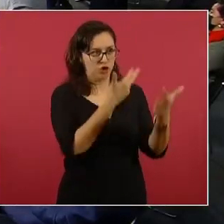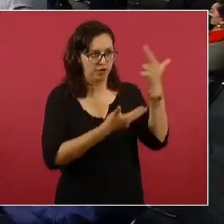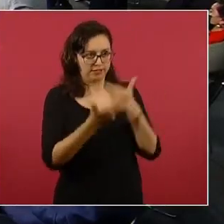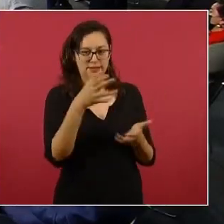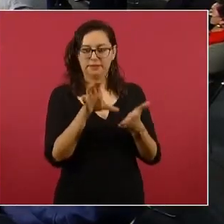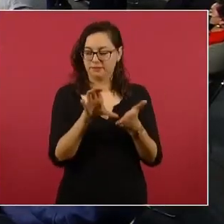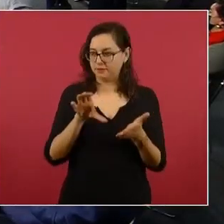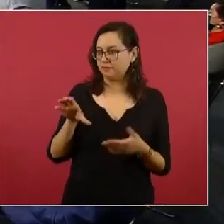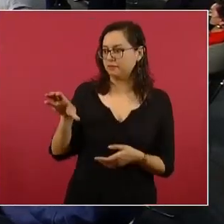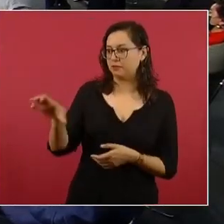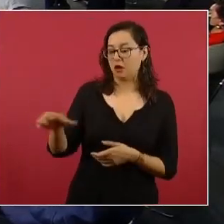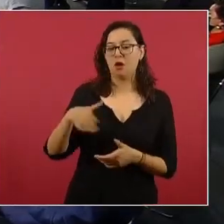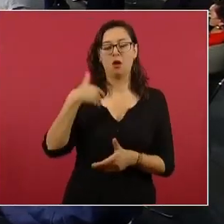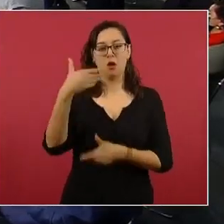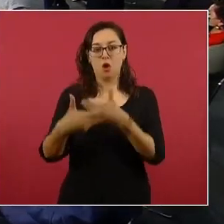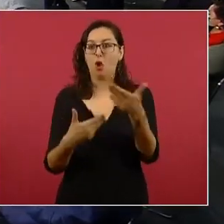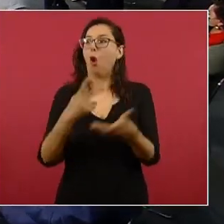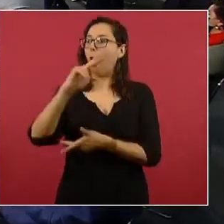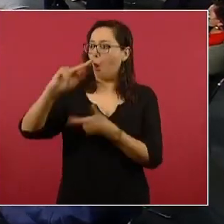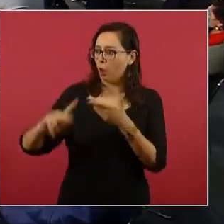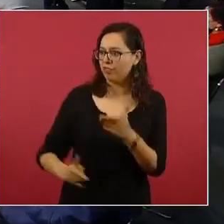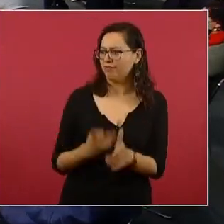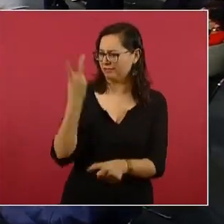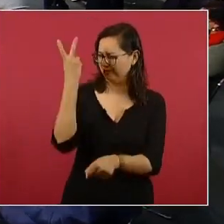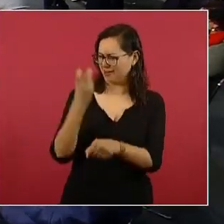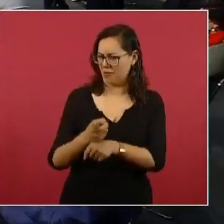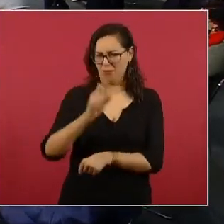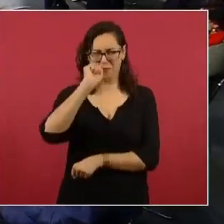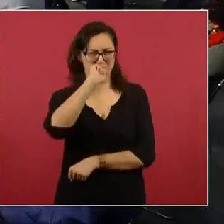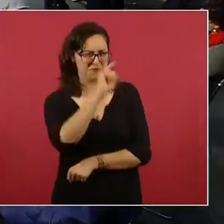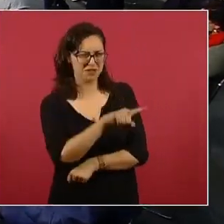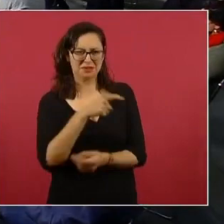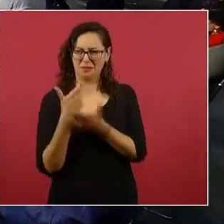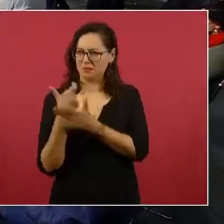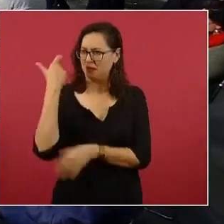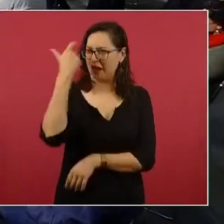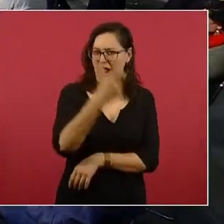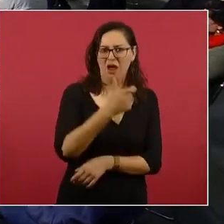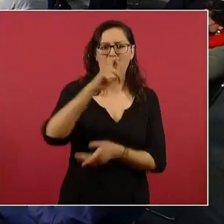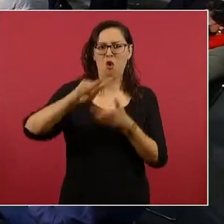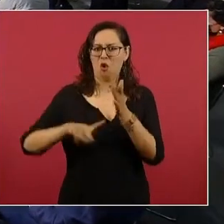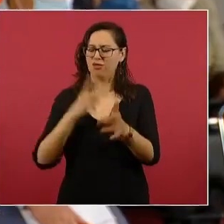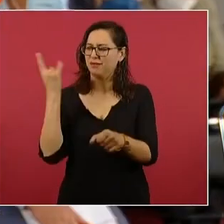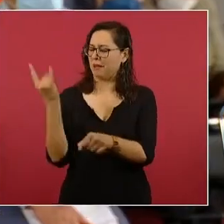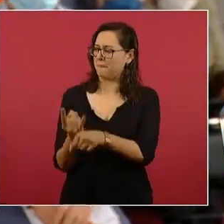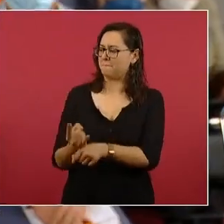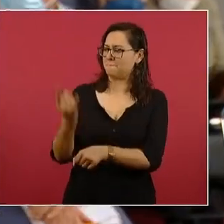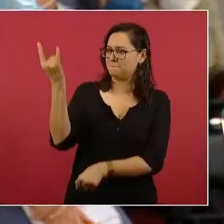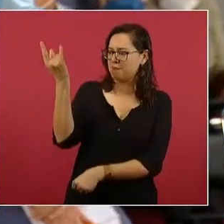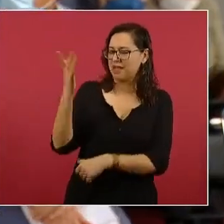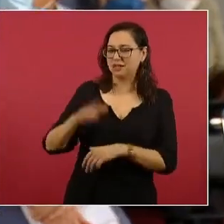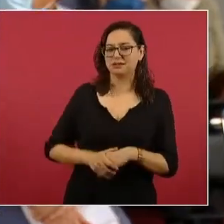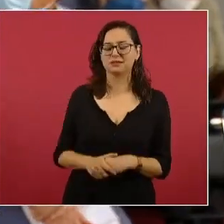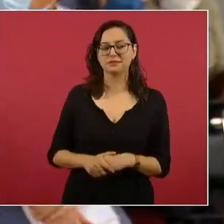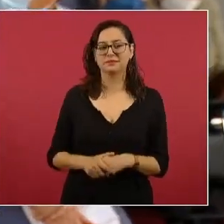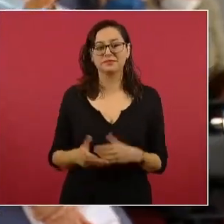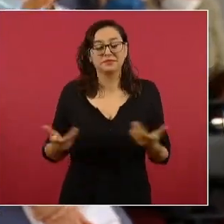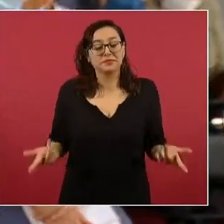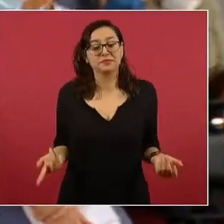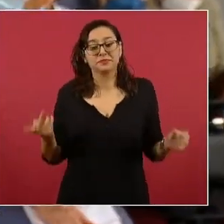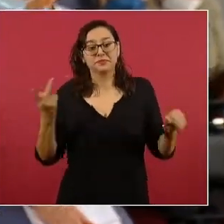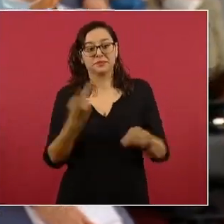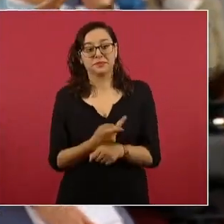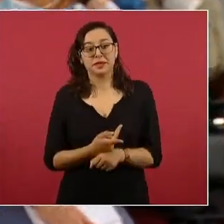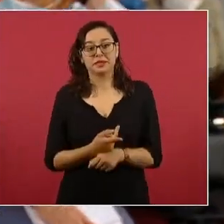va haciéndose obsoleto. Entonces, bueno, preguntarle, presidente, porque aquí hubo recursos federales que son